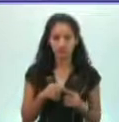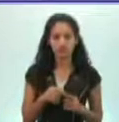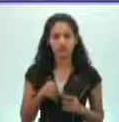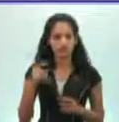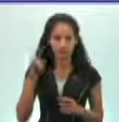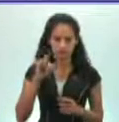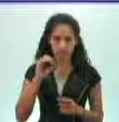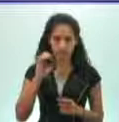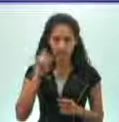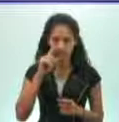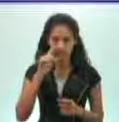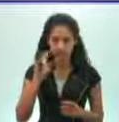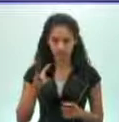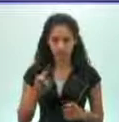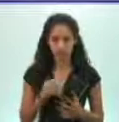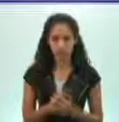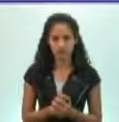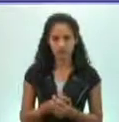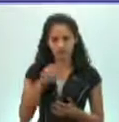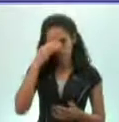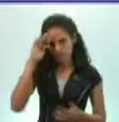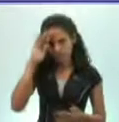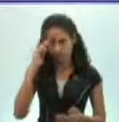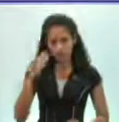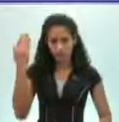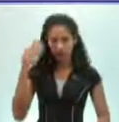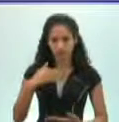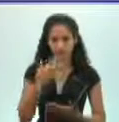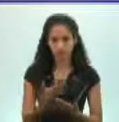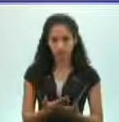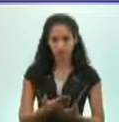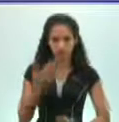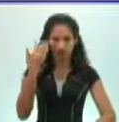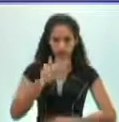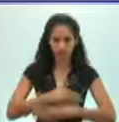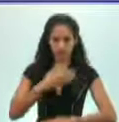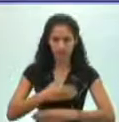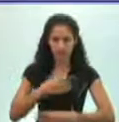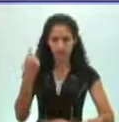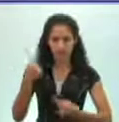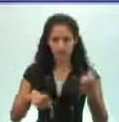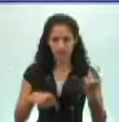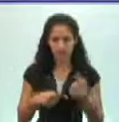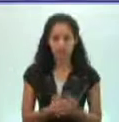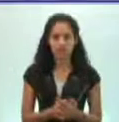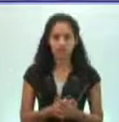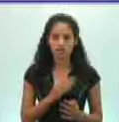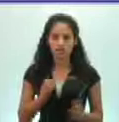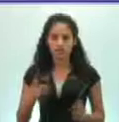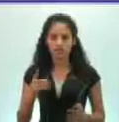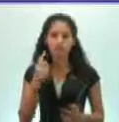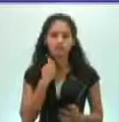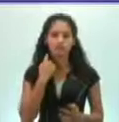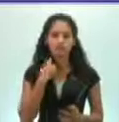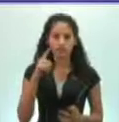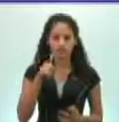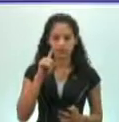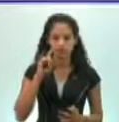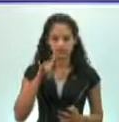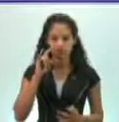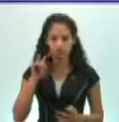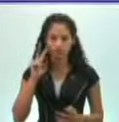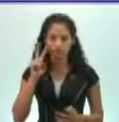el proyecto de resolución contra el bloqueo. A partir del año 1992, este se somete a